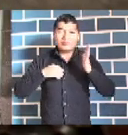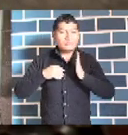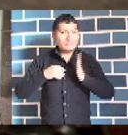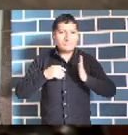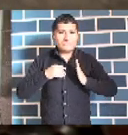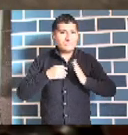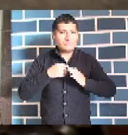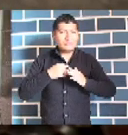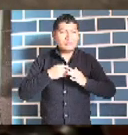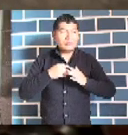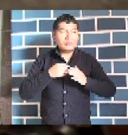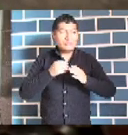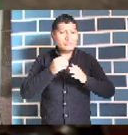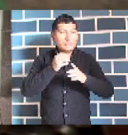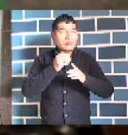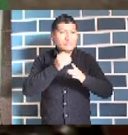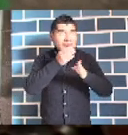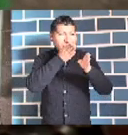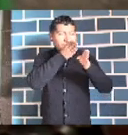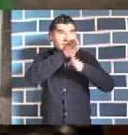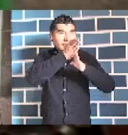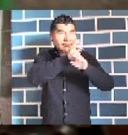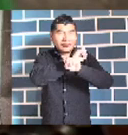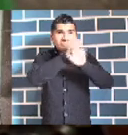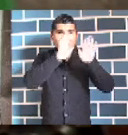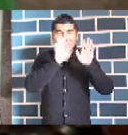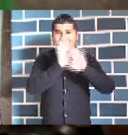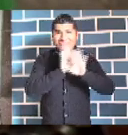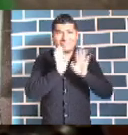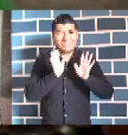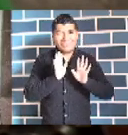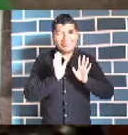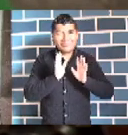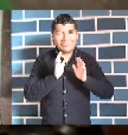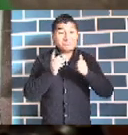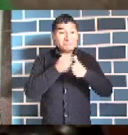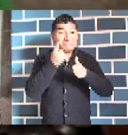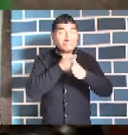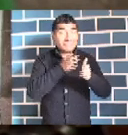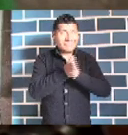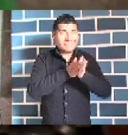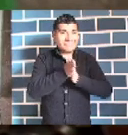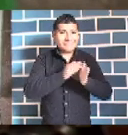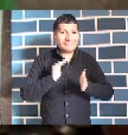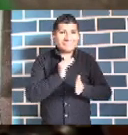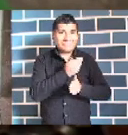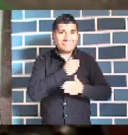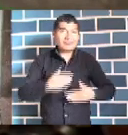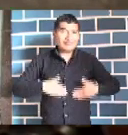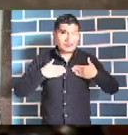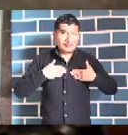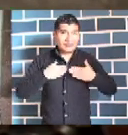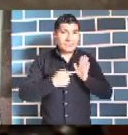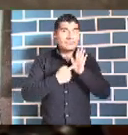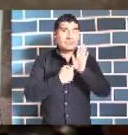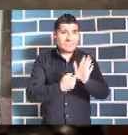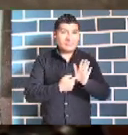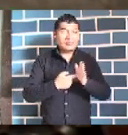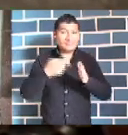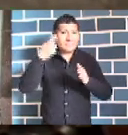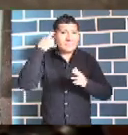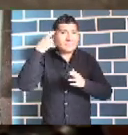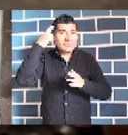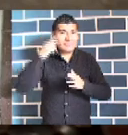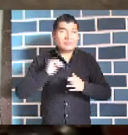objetivas y correctas porque el interés primero de nuestra vida marca los motivos